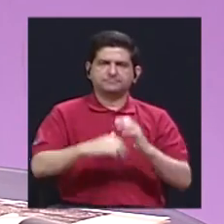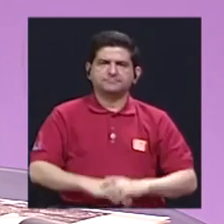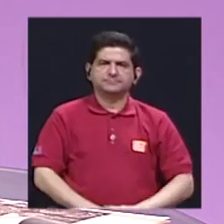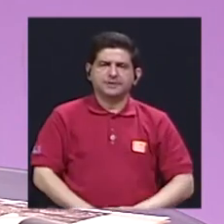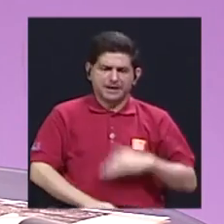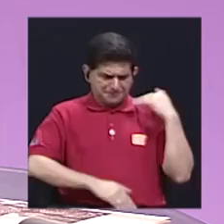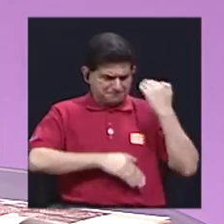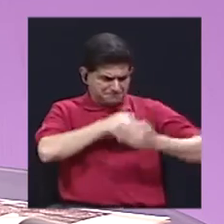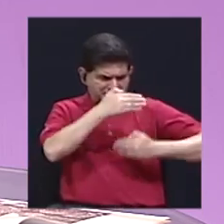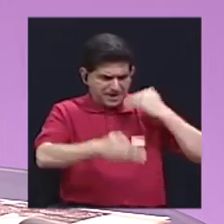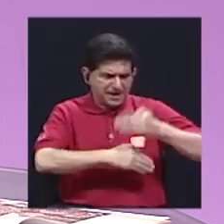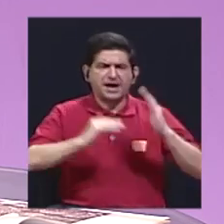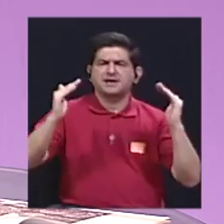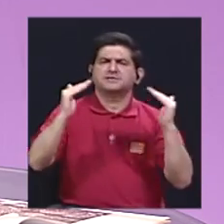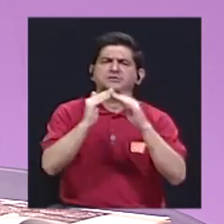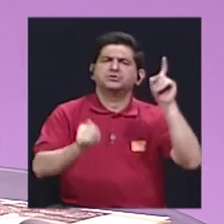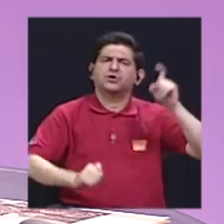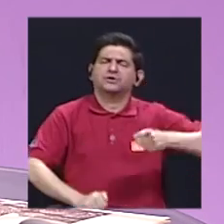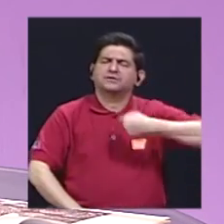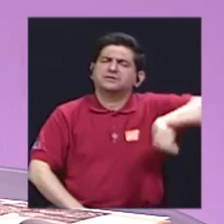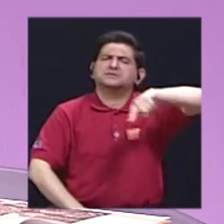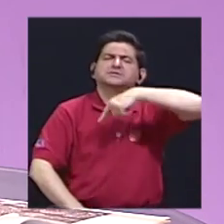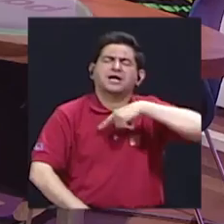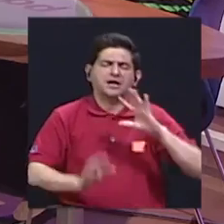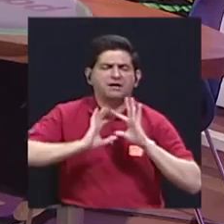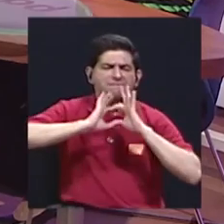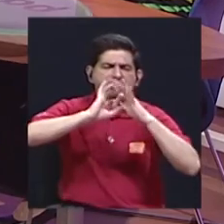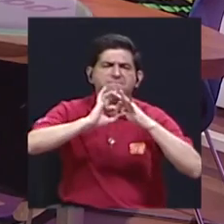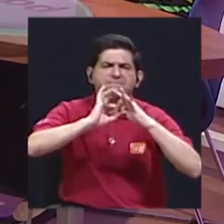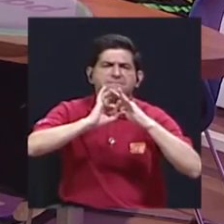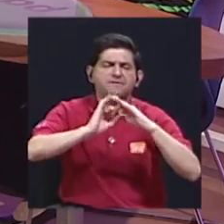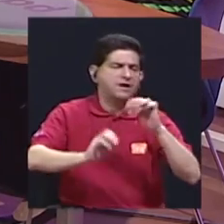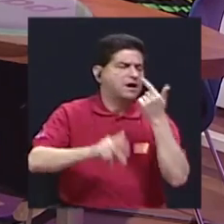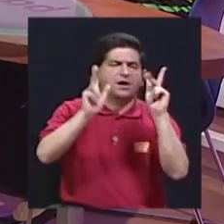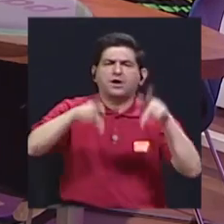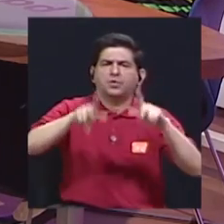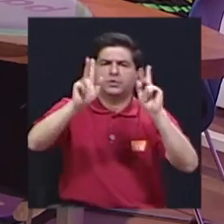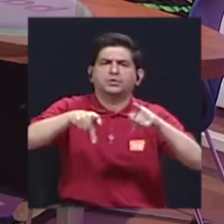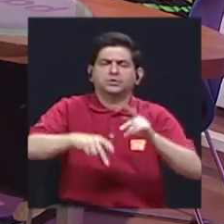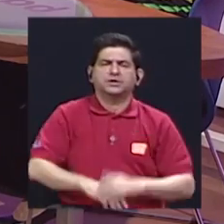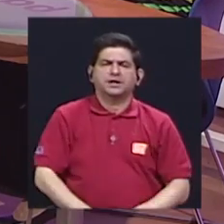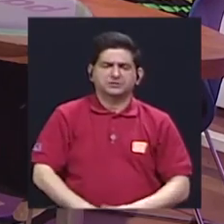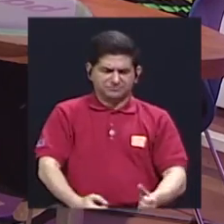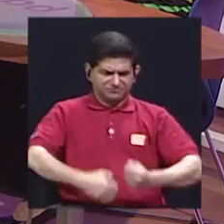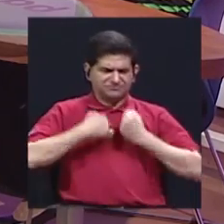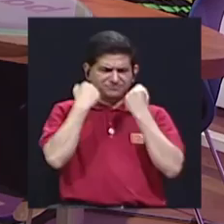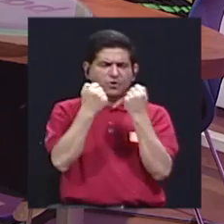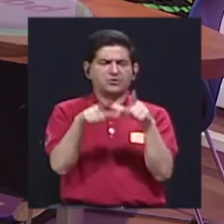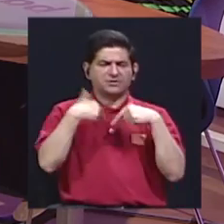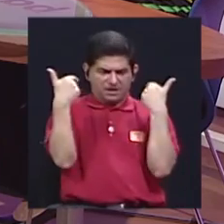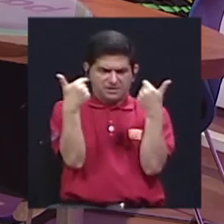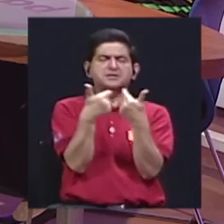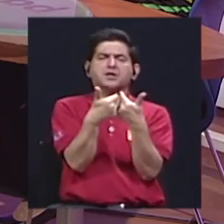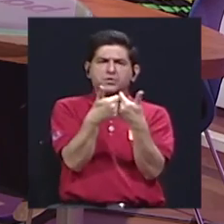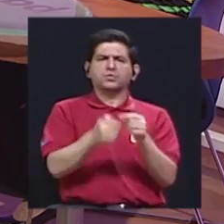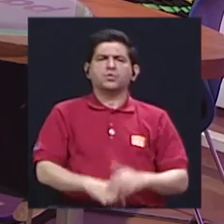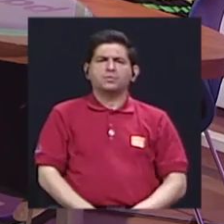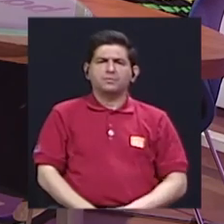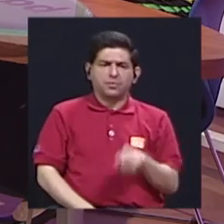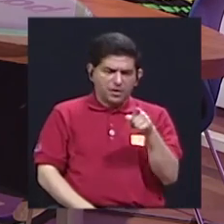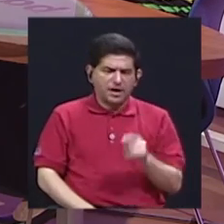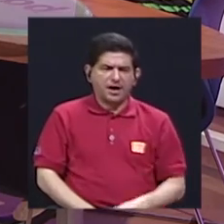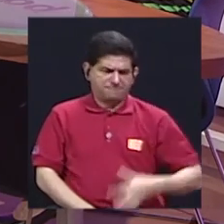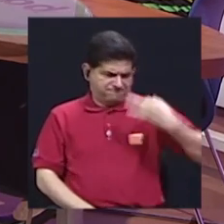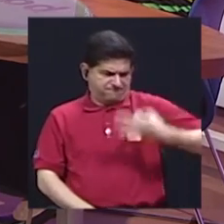gestionar la vivienda tenemos que unirnos a otras personas fortalecer un grupo darle